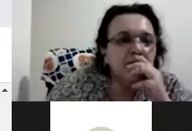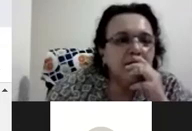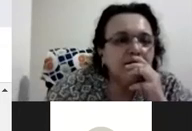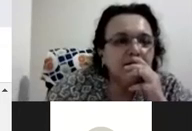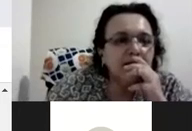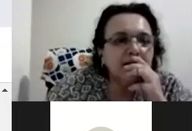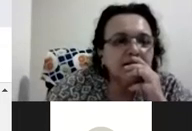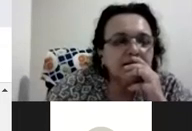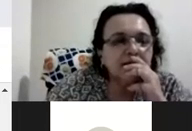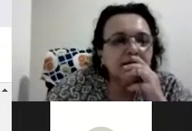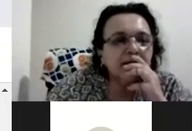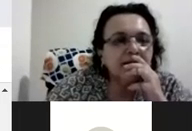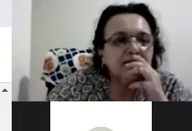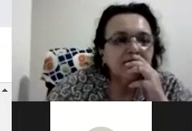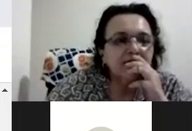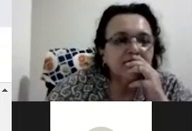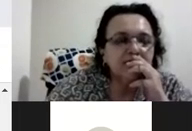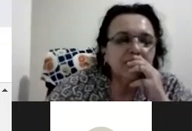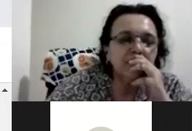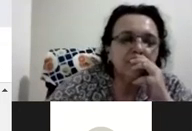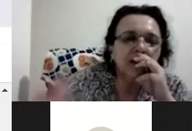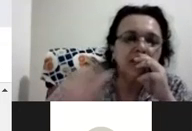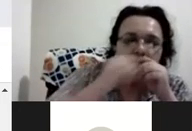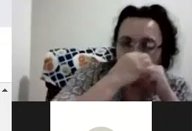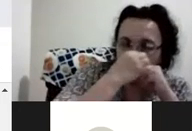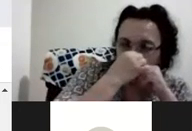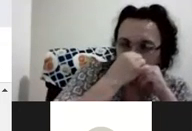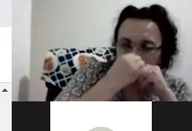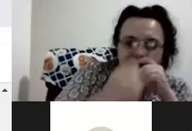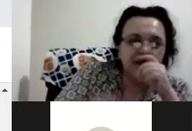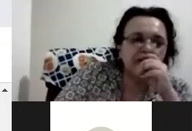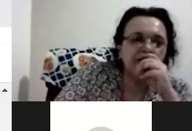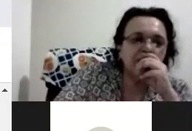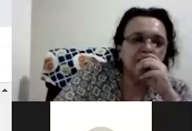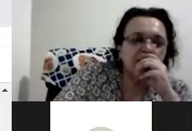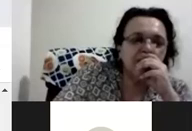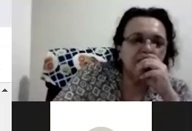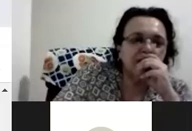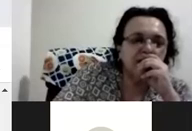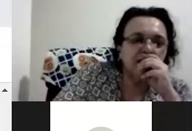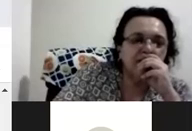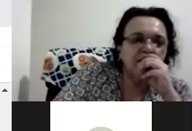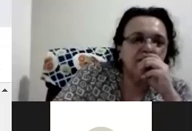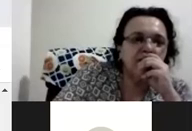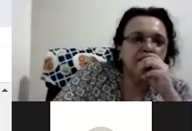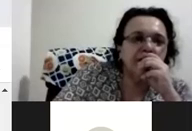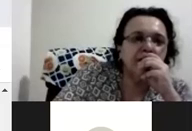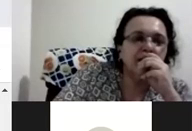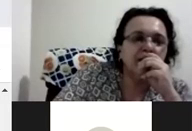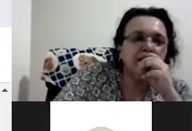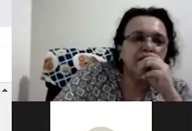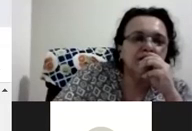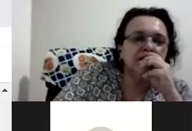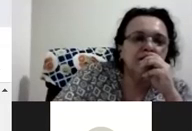pusieron completo otra vez, ¿verdad? Entonces, pero como ya lo leímos 4 veces, creo que nos podemos acordar de qué fue lo, para